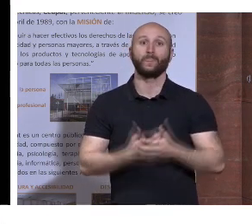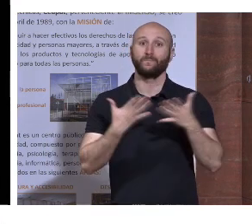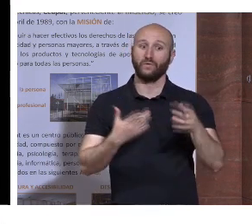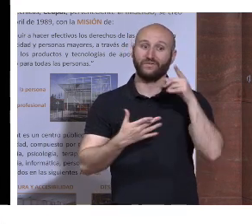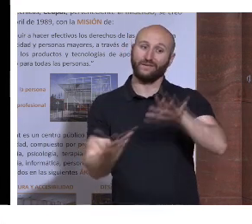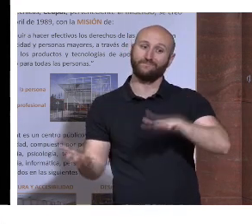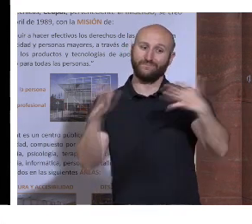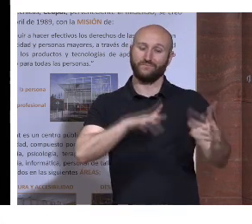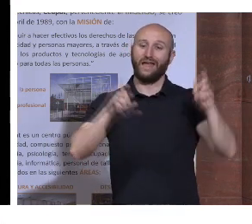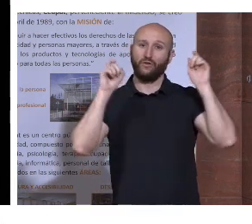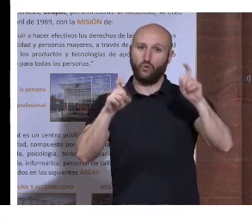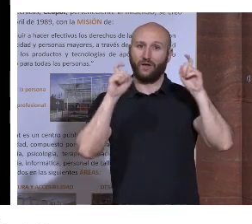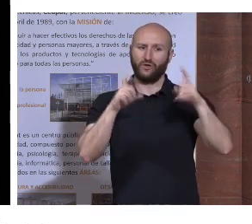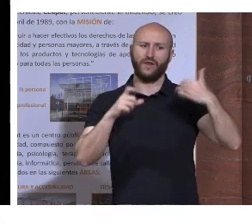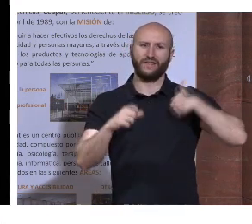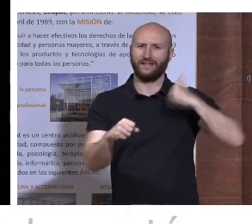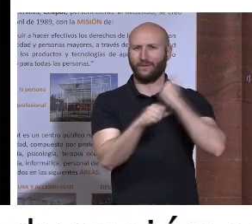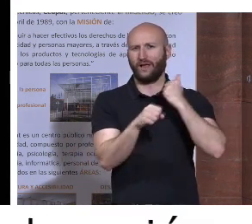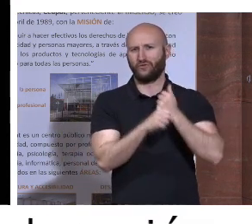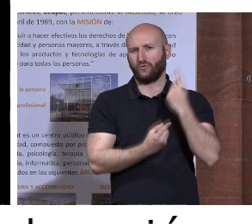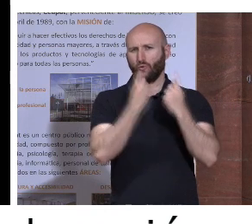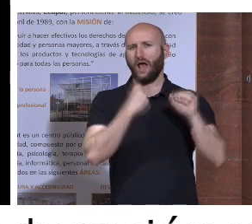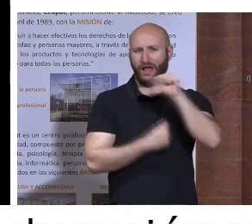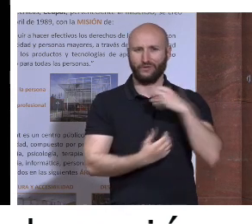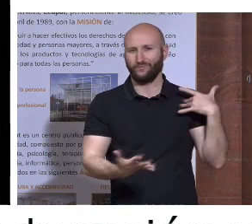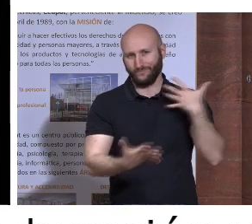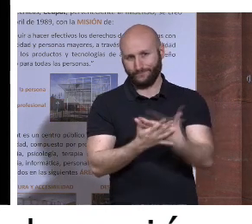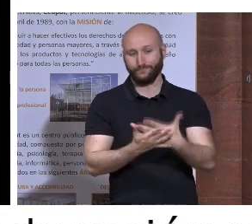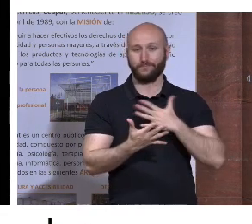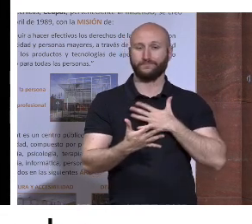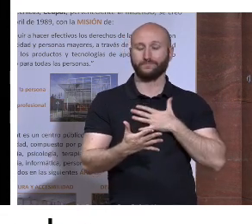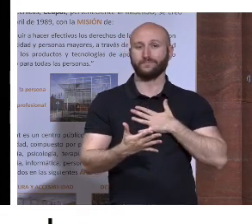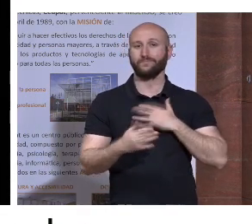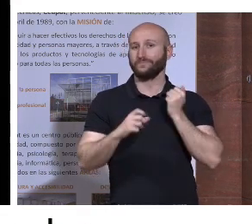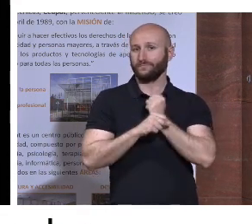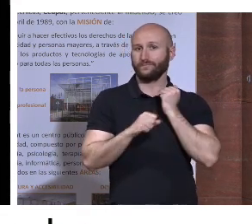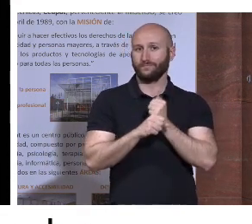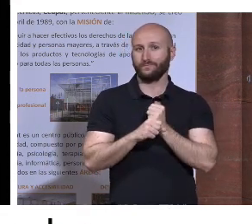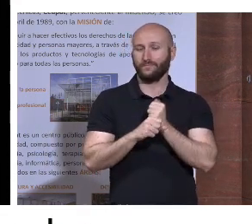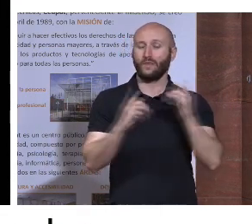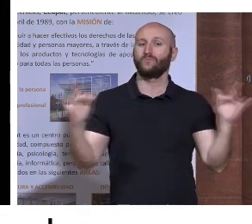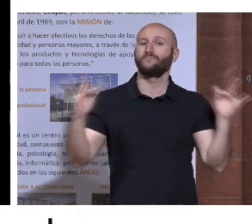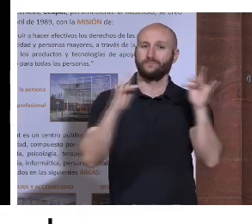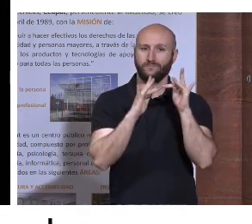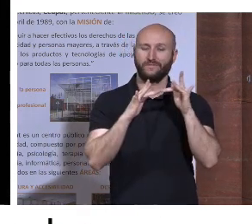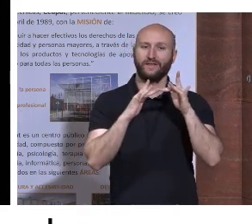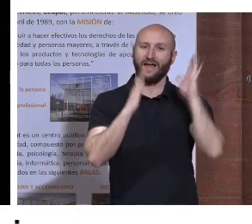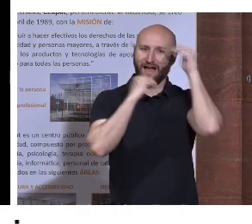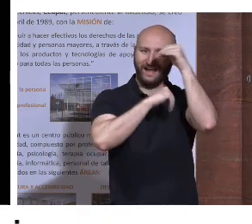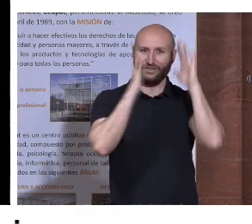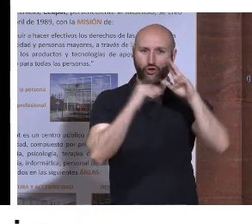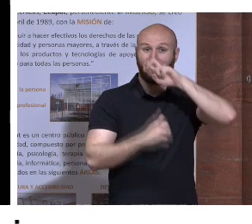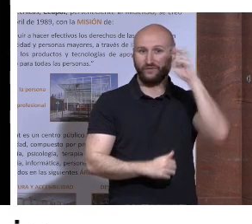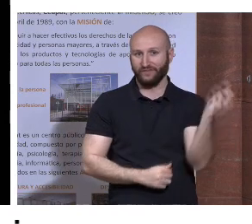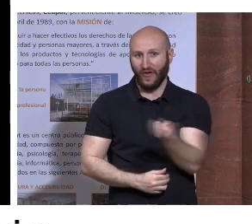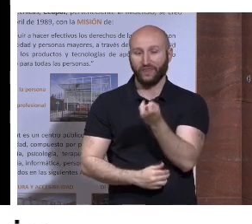y en lo que estoy trabajando desde hace unos años, y es mi línea de trabajo conectada con la atención a la diversidad,